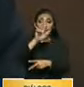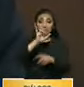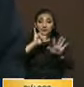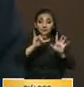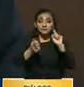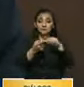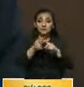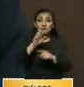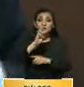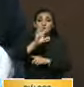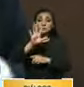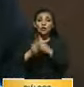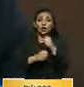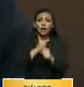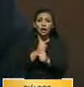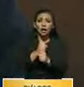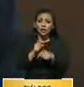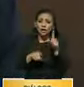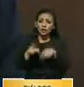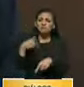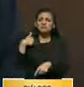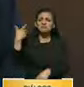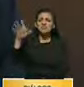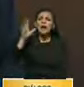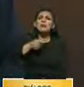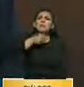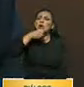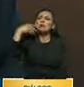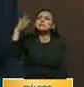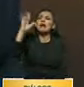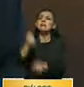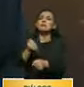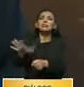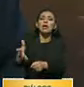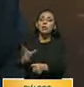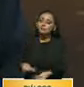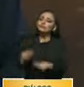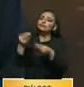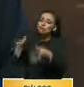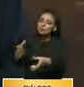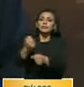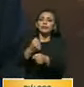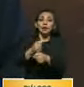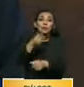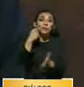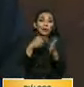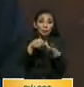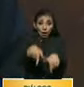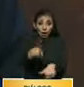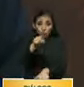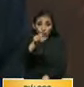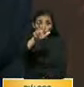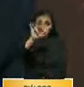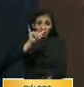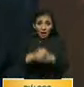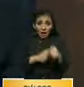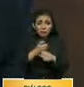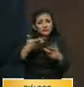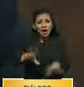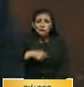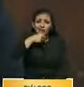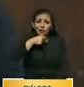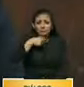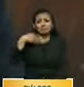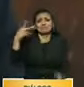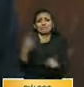65 años que son discriminados laboralmente por su edad. En este país, tener 36 años es un pecado, ni qué decir